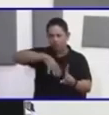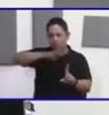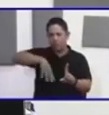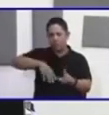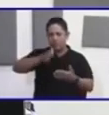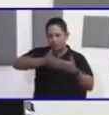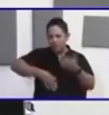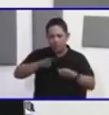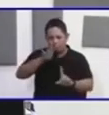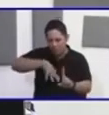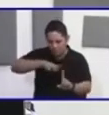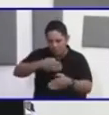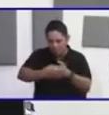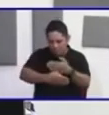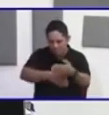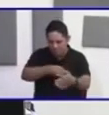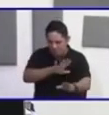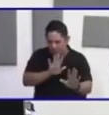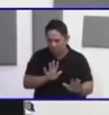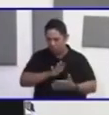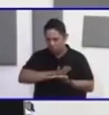mencionaba, señor gobernador, donde encontramos